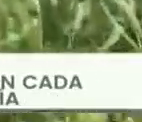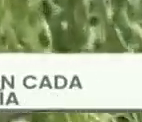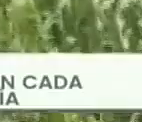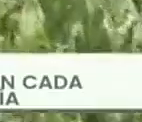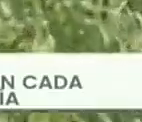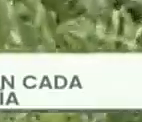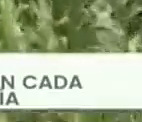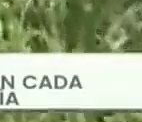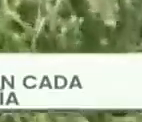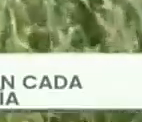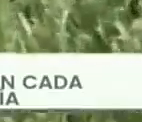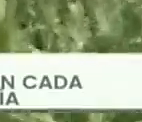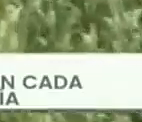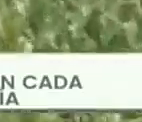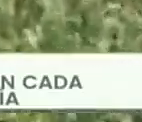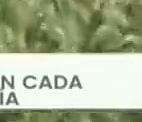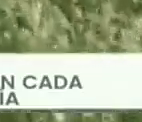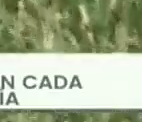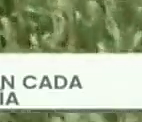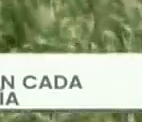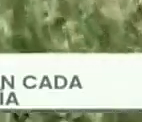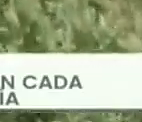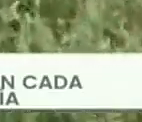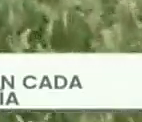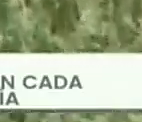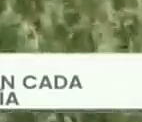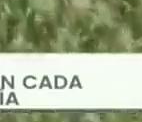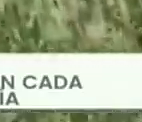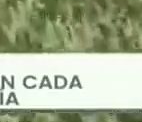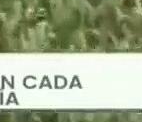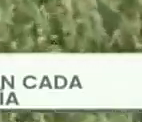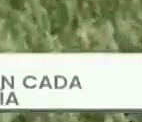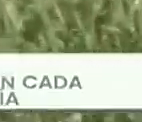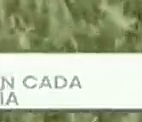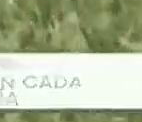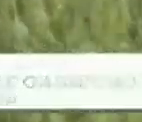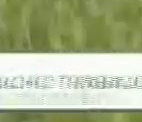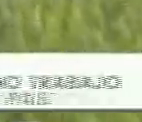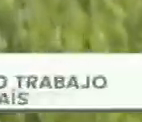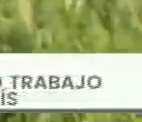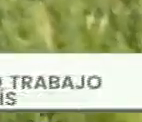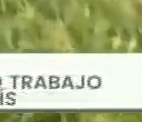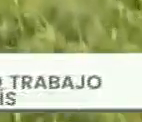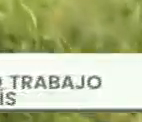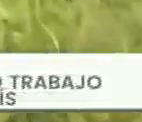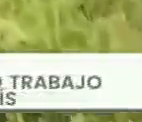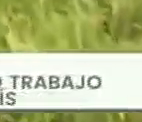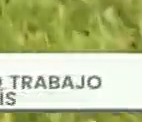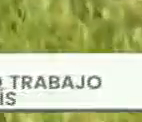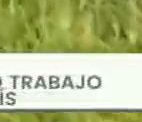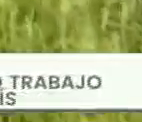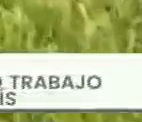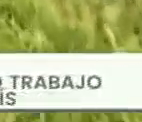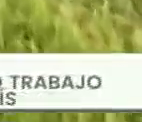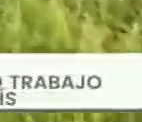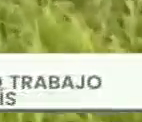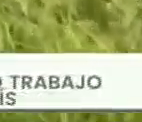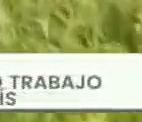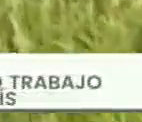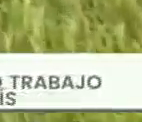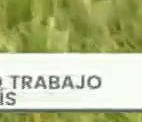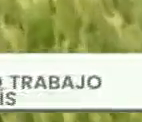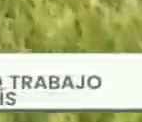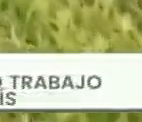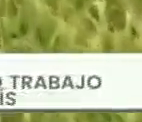general Balbuena, hay producción de huevo. O sea, aquí se produce la vianda, pues, del soldado,